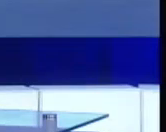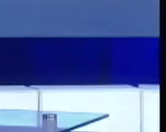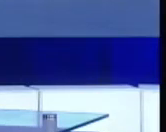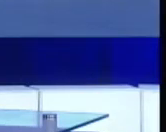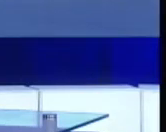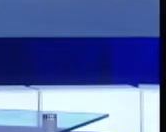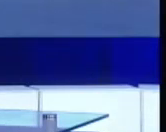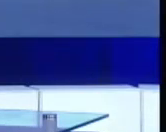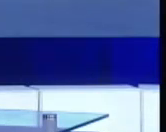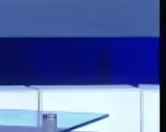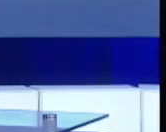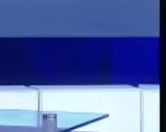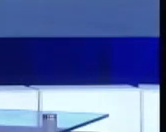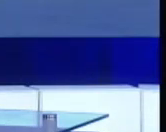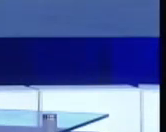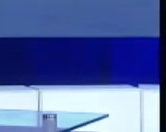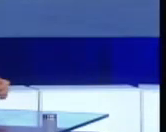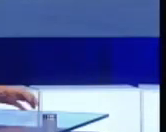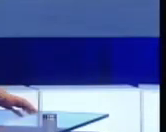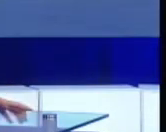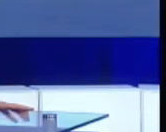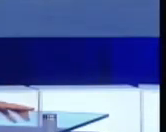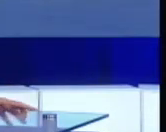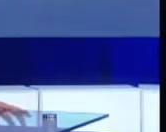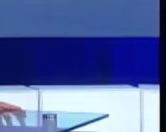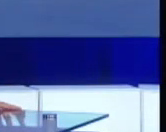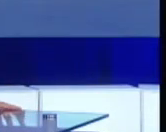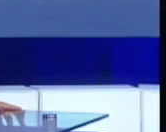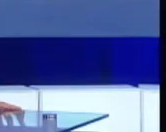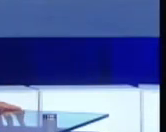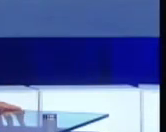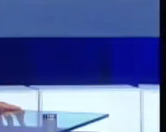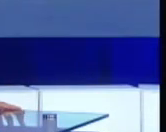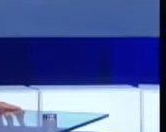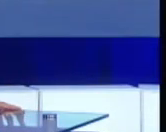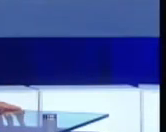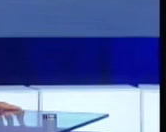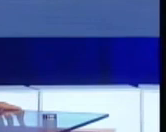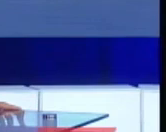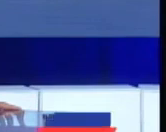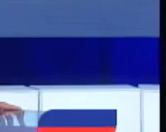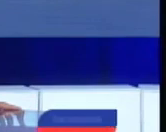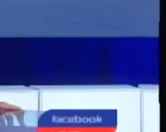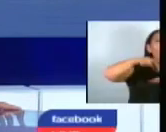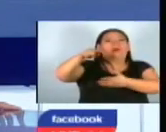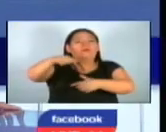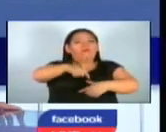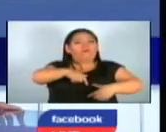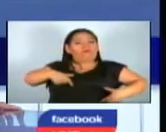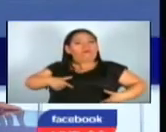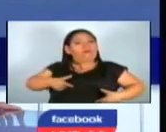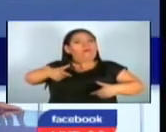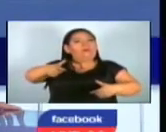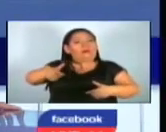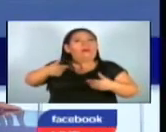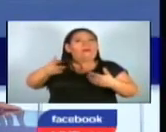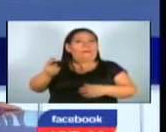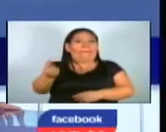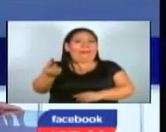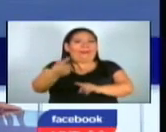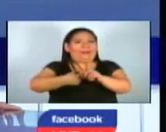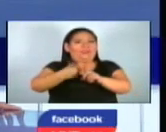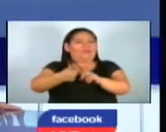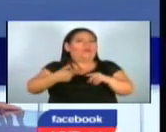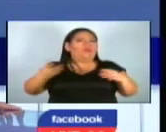Preste atención a lo siguiente, el centro de San Salvador será la sede de la investidura presidencial este próximo sábado. La